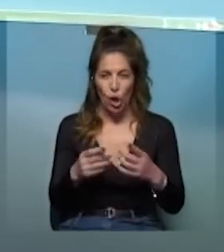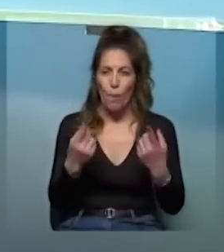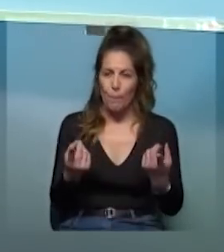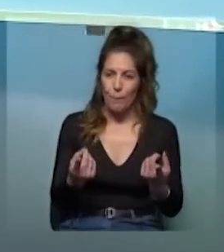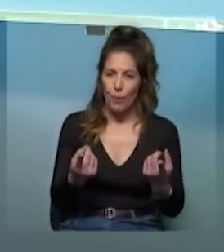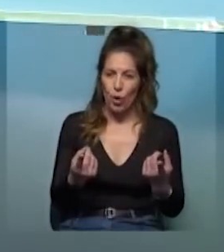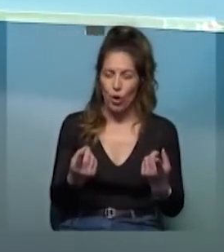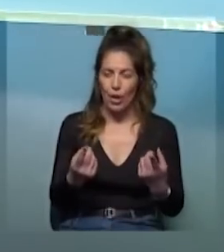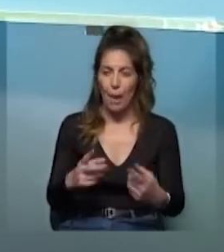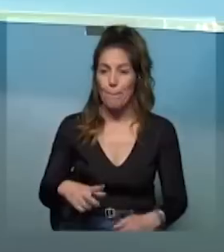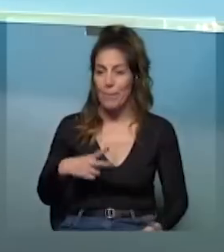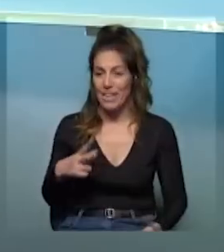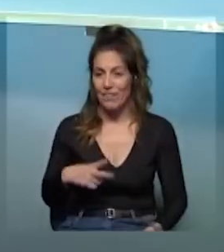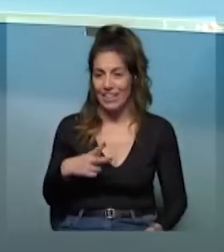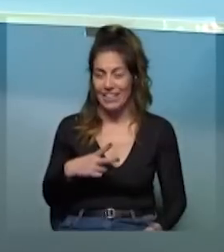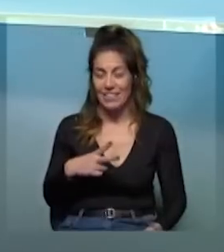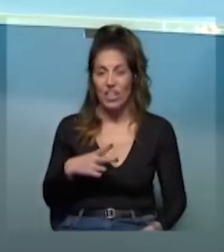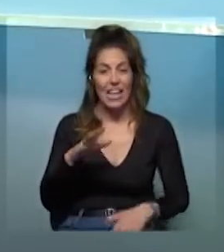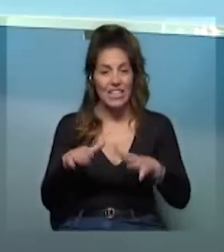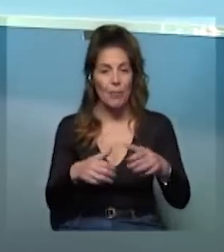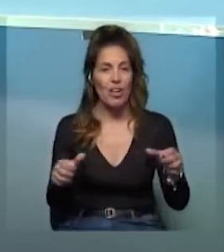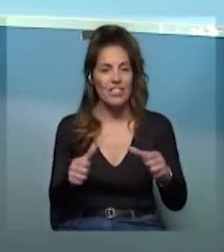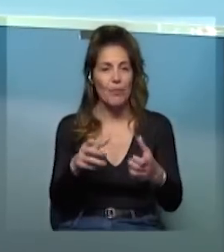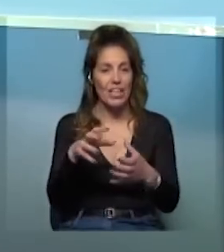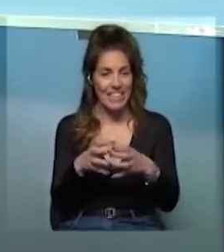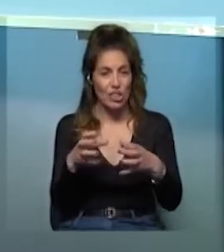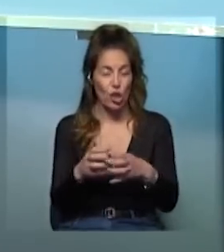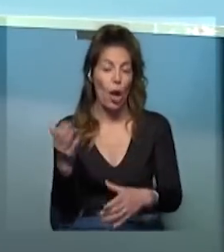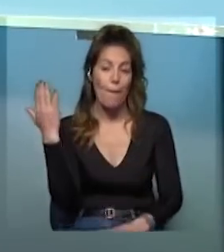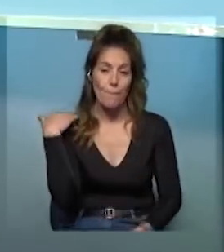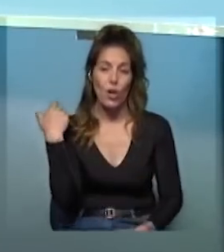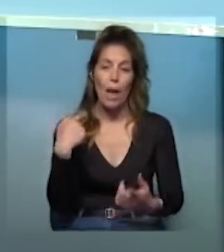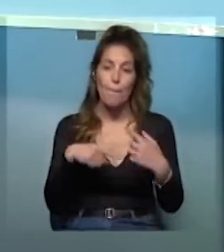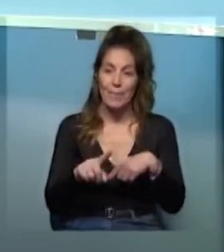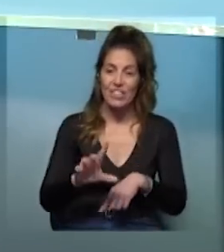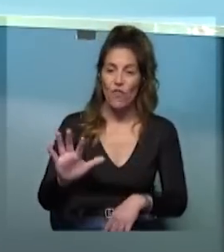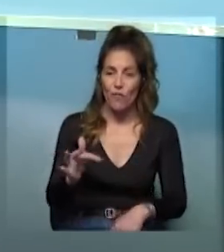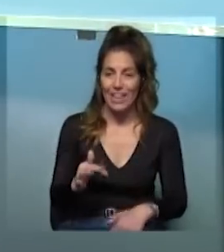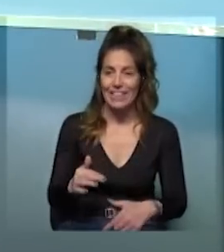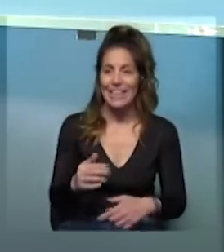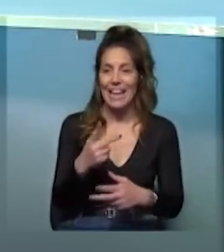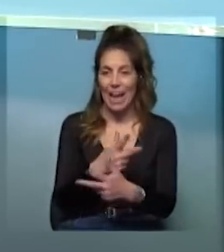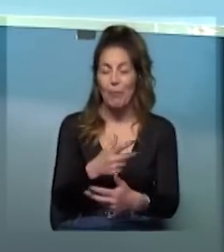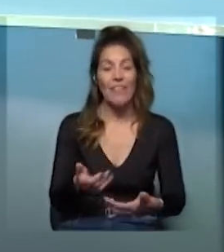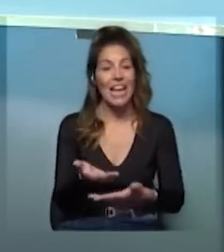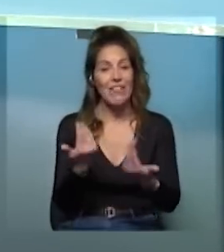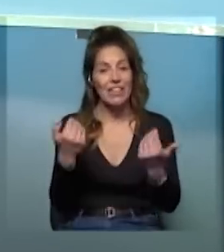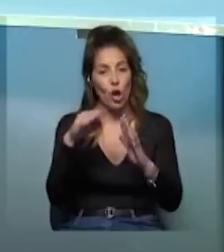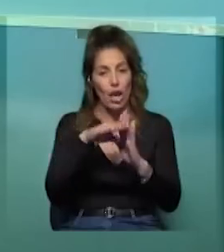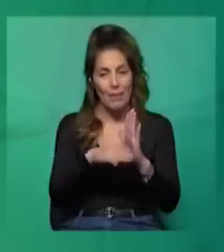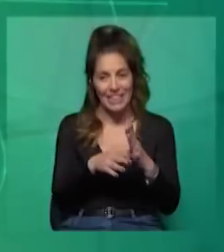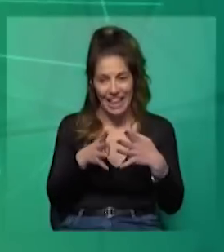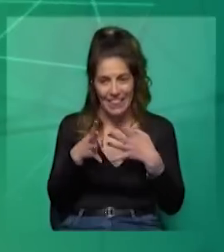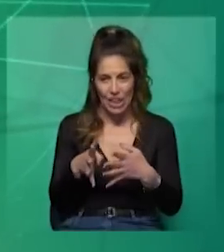privatización y la el llamado que se había hecho para el sector del poland pce que fanc había levant ad en las medidas de